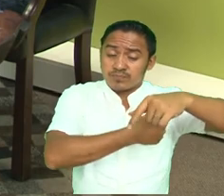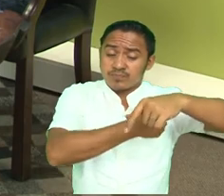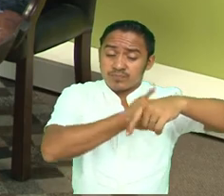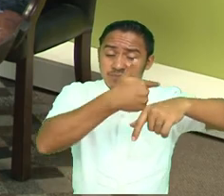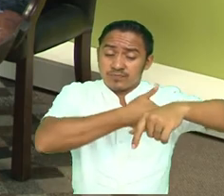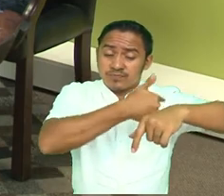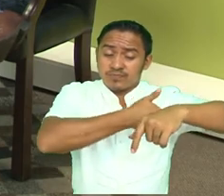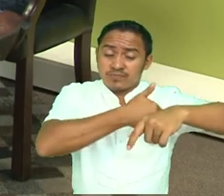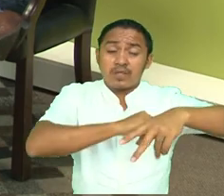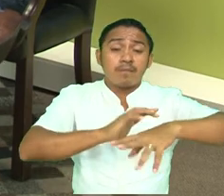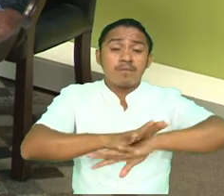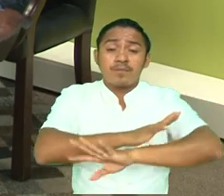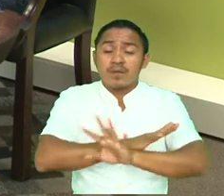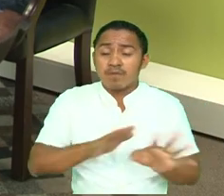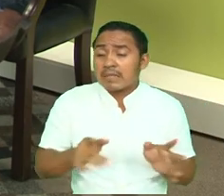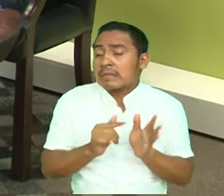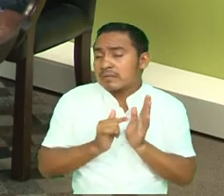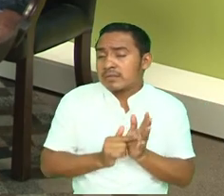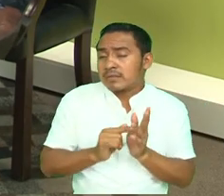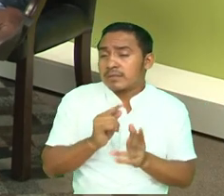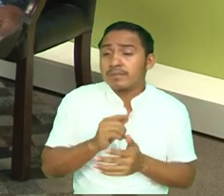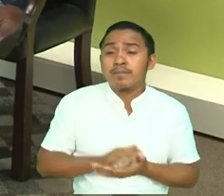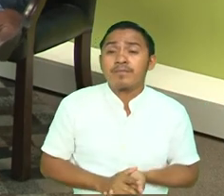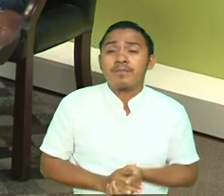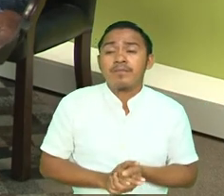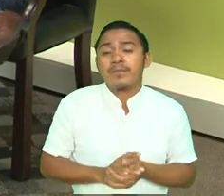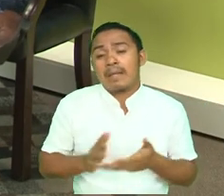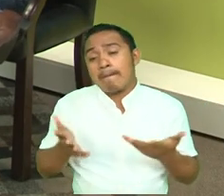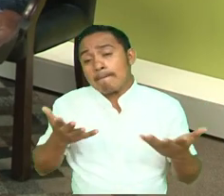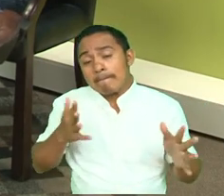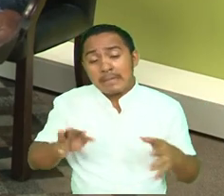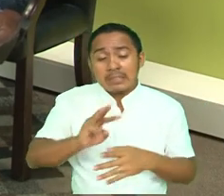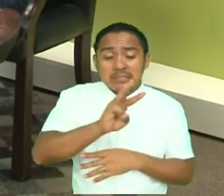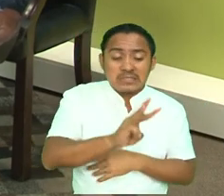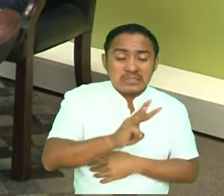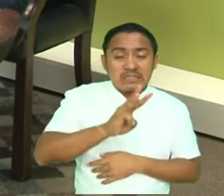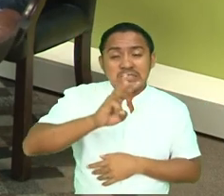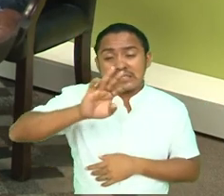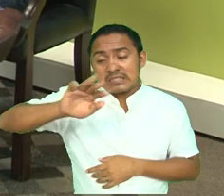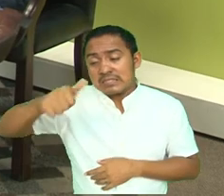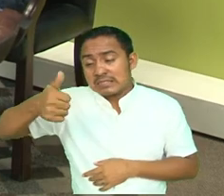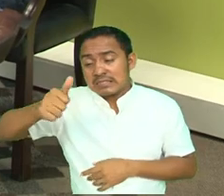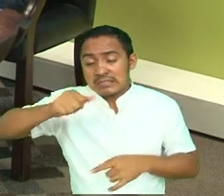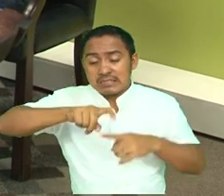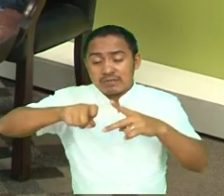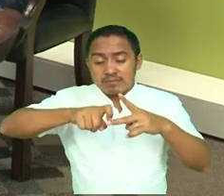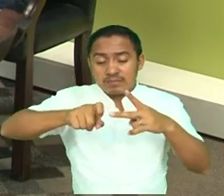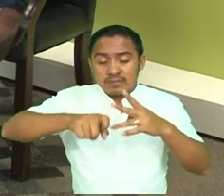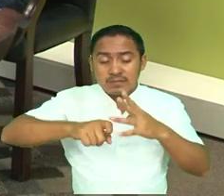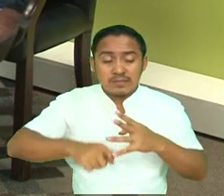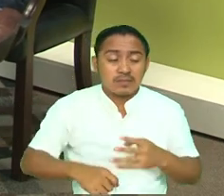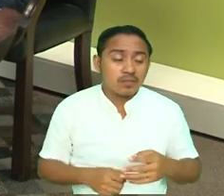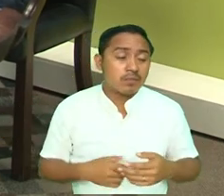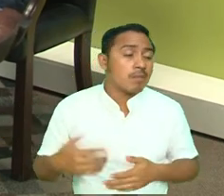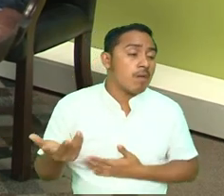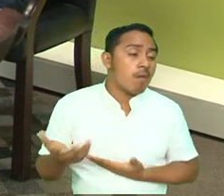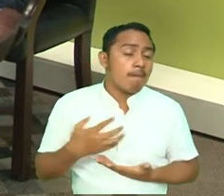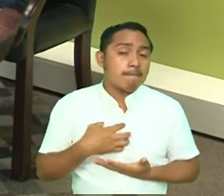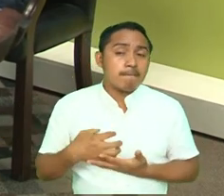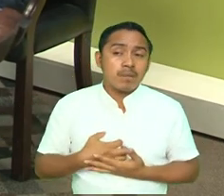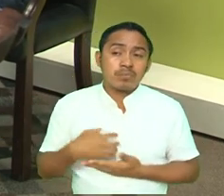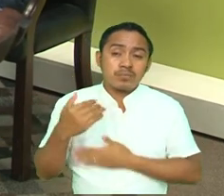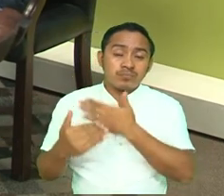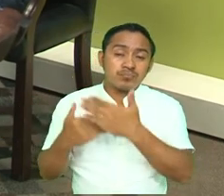la sudoración en las axilas, por ejemplo? Por lo menos mínimo tiene que pasar entre 3 hasta 6 meses con lo que es el tratamiento para que vaya a haber un resultado.